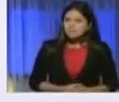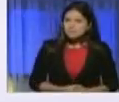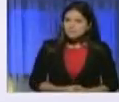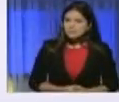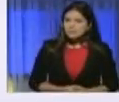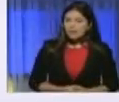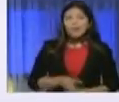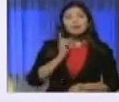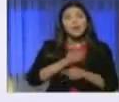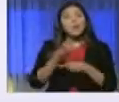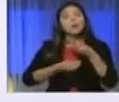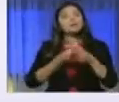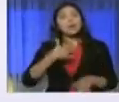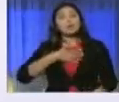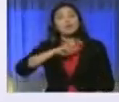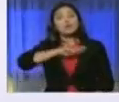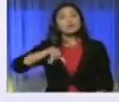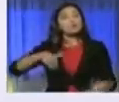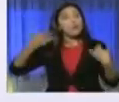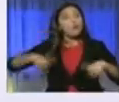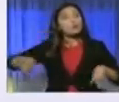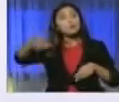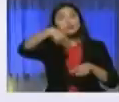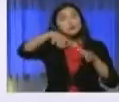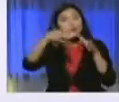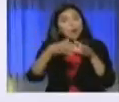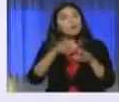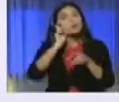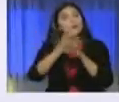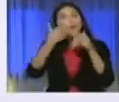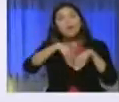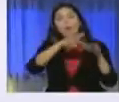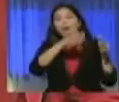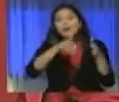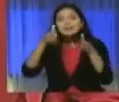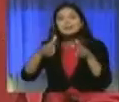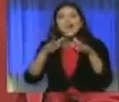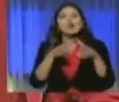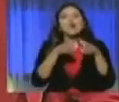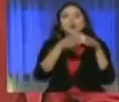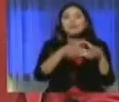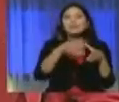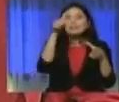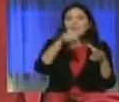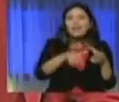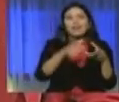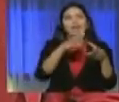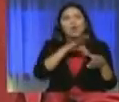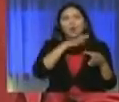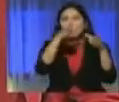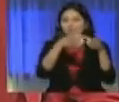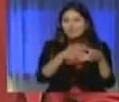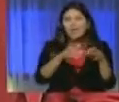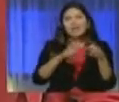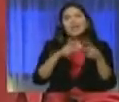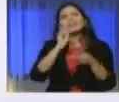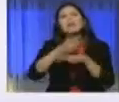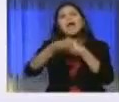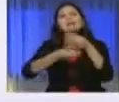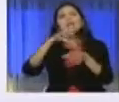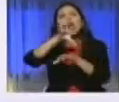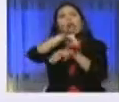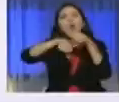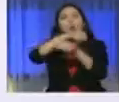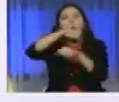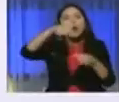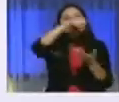debemos hacer nosotros? Nosotros para organizarnos en comités de consumidores. ¿Qué deben hacer las CLAP